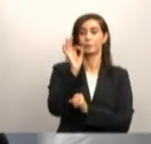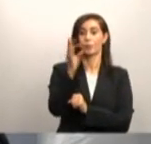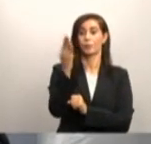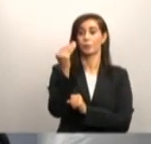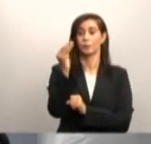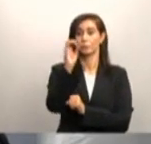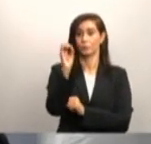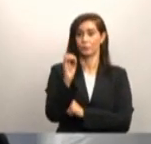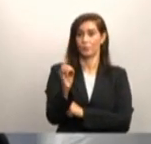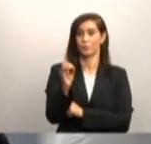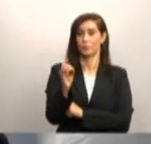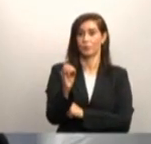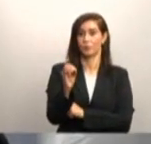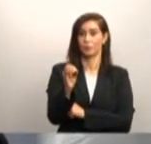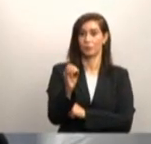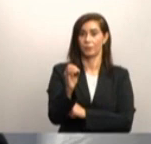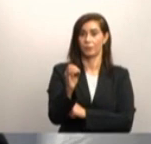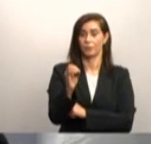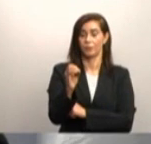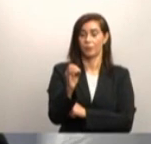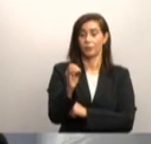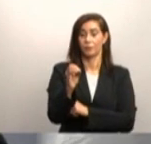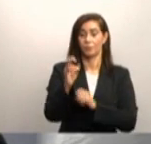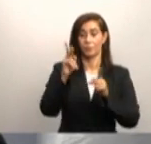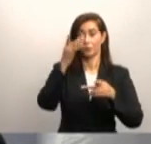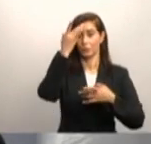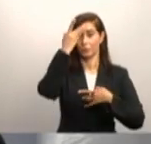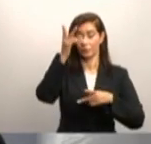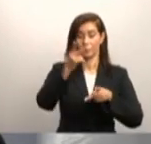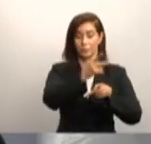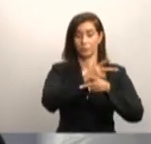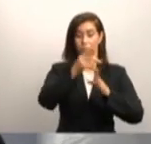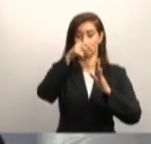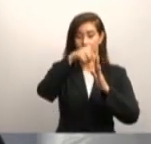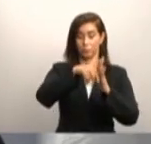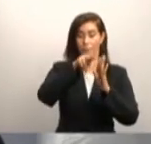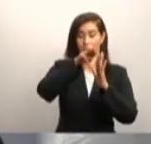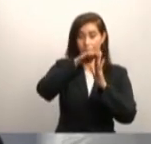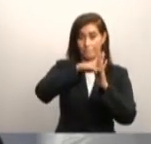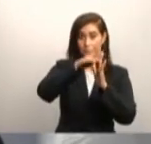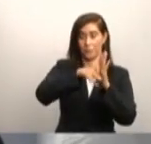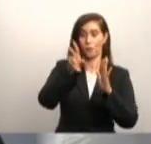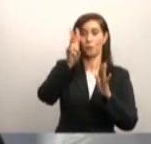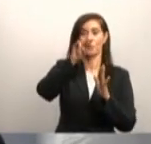13.14% y el número de UCI bajó a un